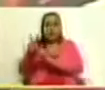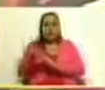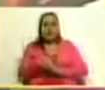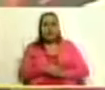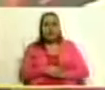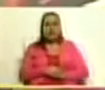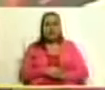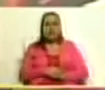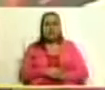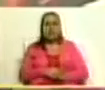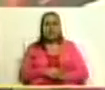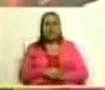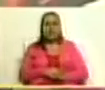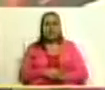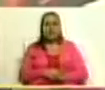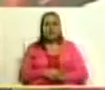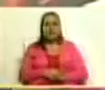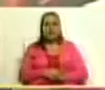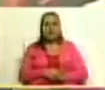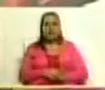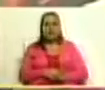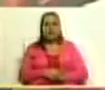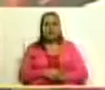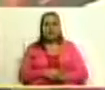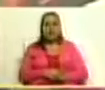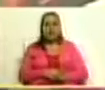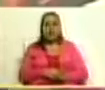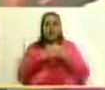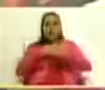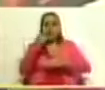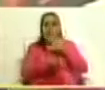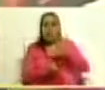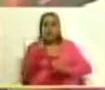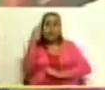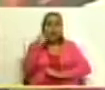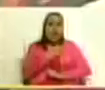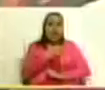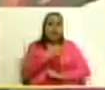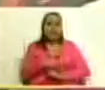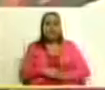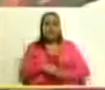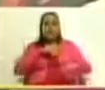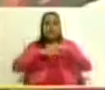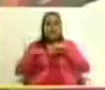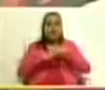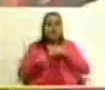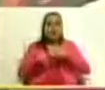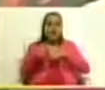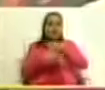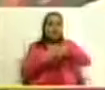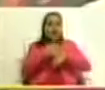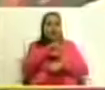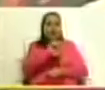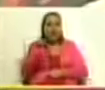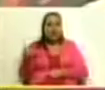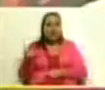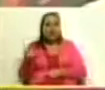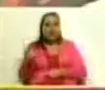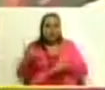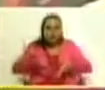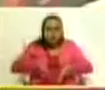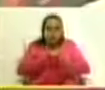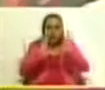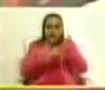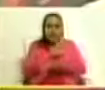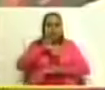Chávez y del proyecto bolivariano y del movimiento bolivariano revolucionario 200, encaminar las naves de